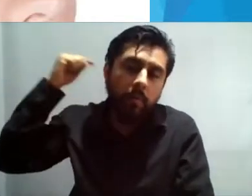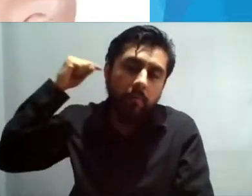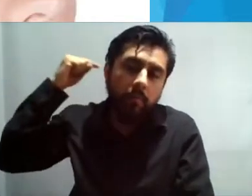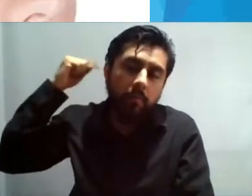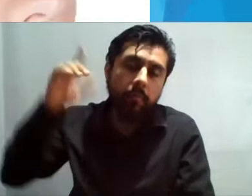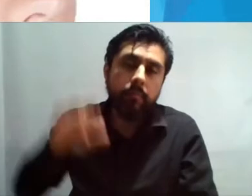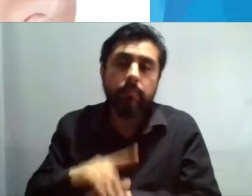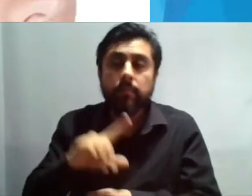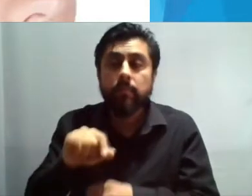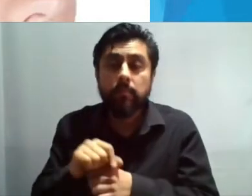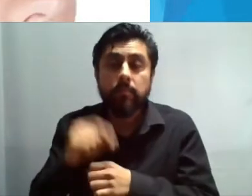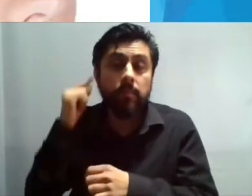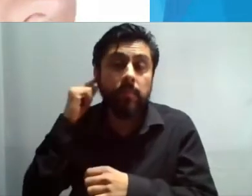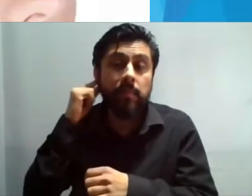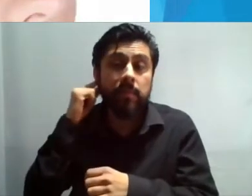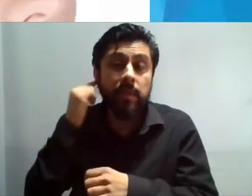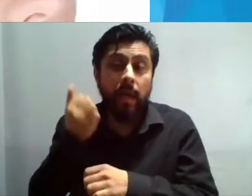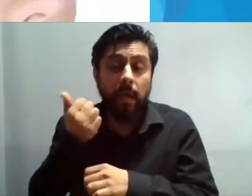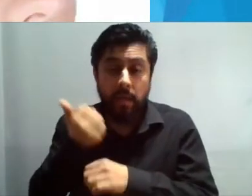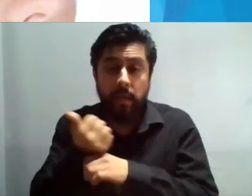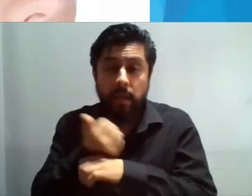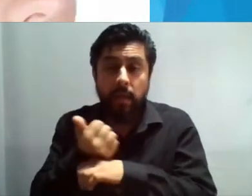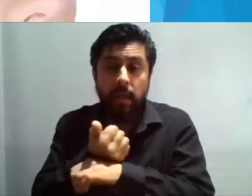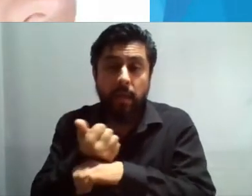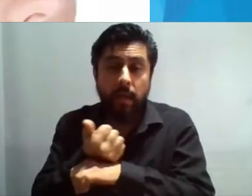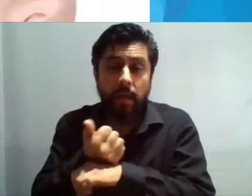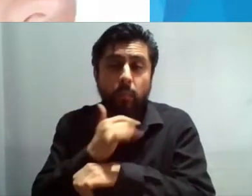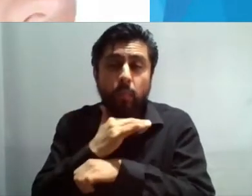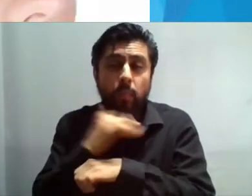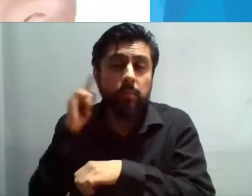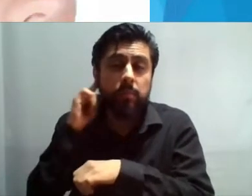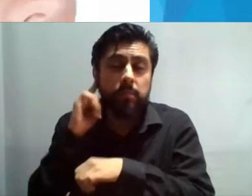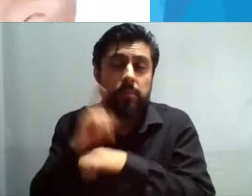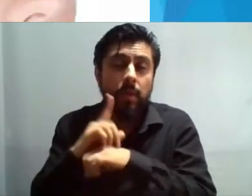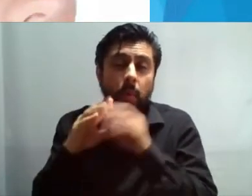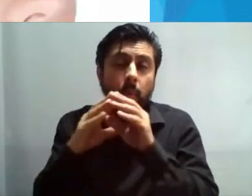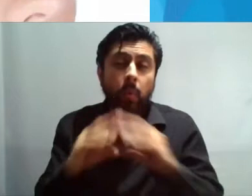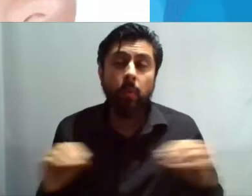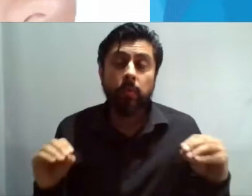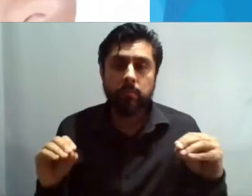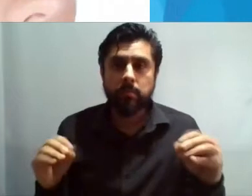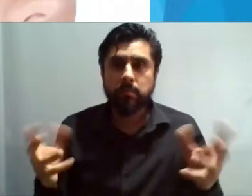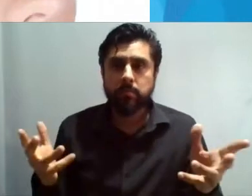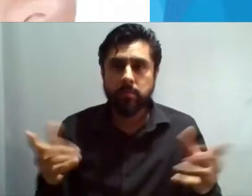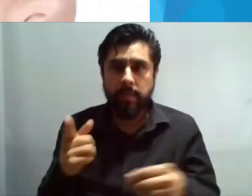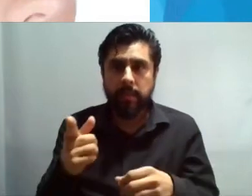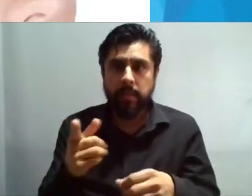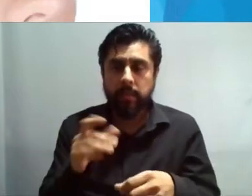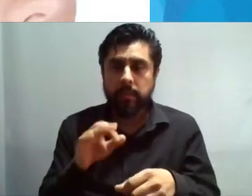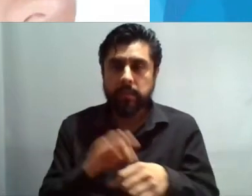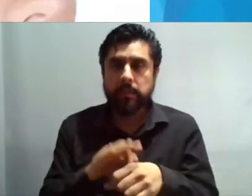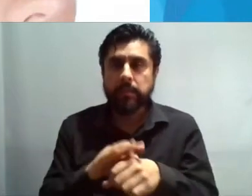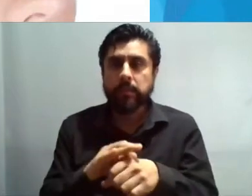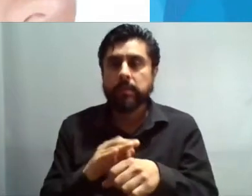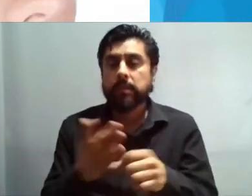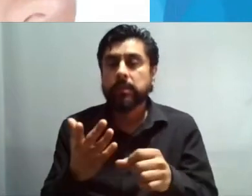con toda la cerilla de los conductos, que es un mecanismo de protección, viene un efecto paradójico.